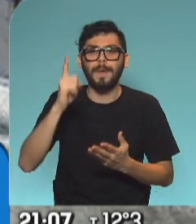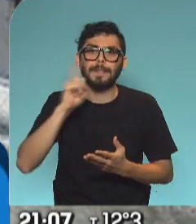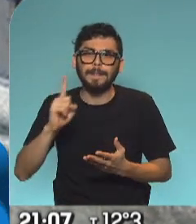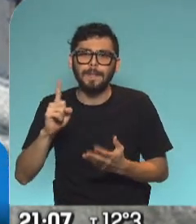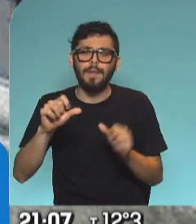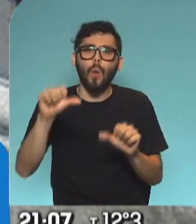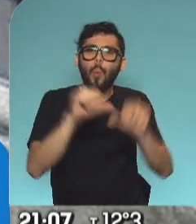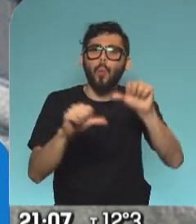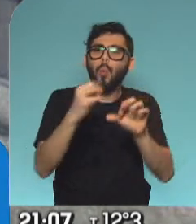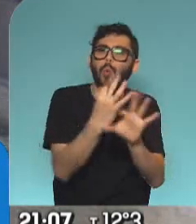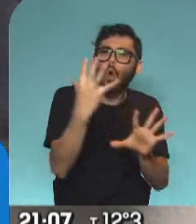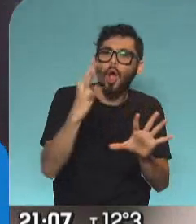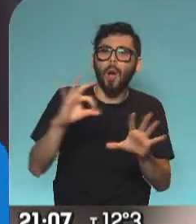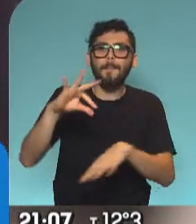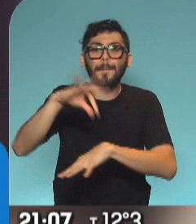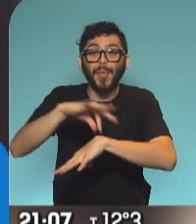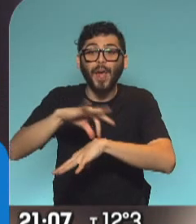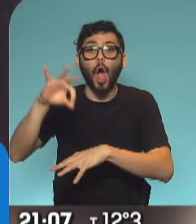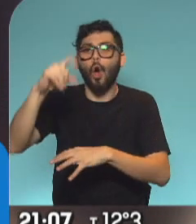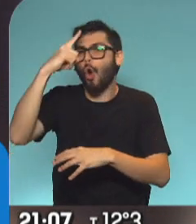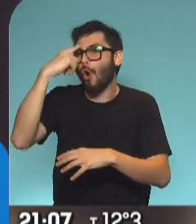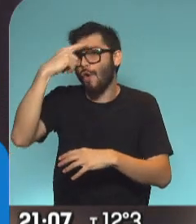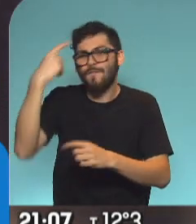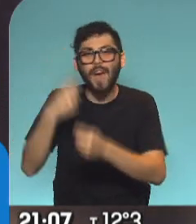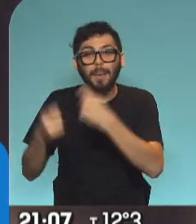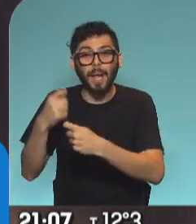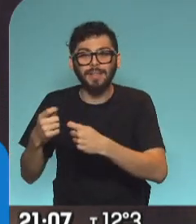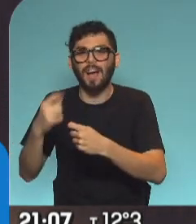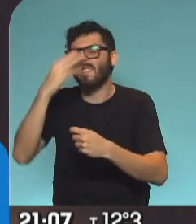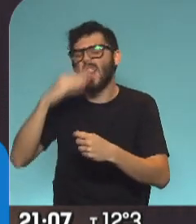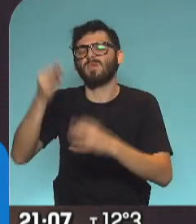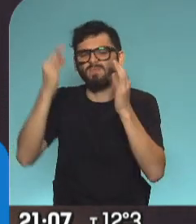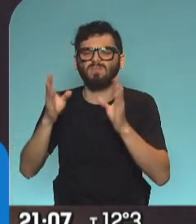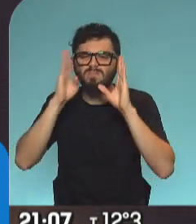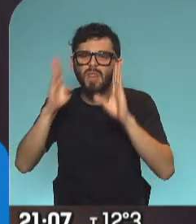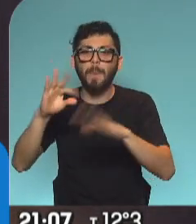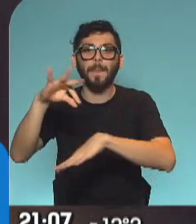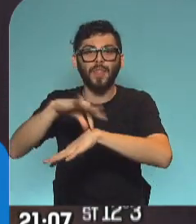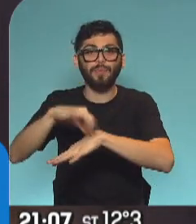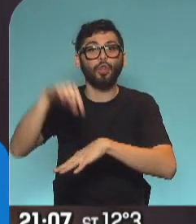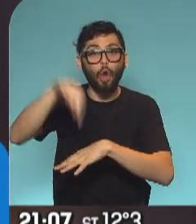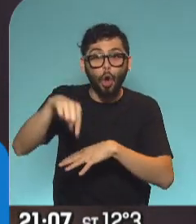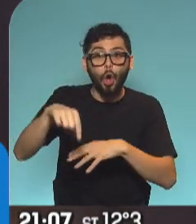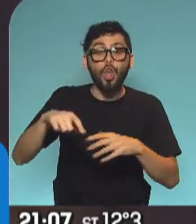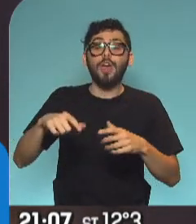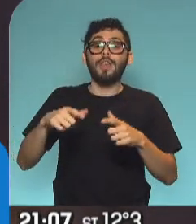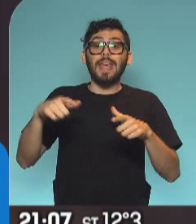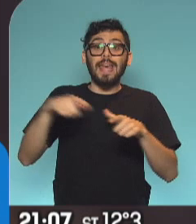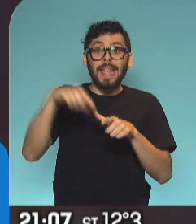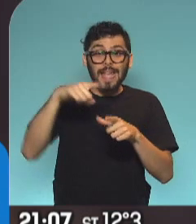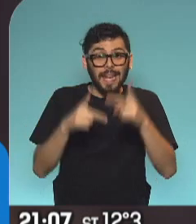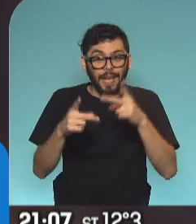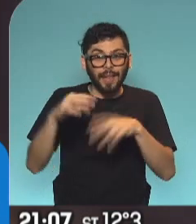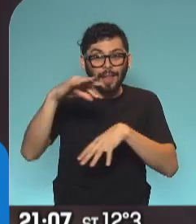bióloga, farmacéutica o médica. Eligió la última opción. Hoy es ginecóloga en un centro de atención